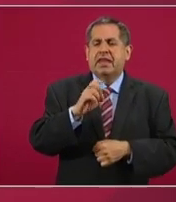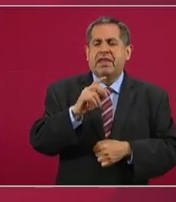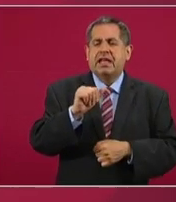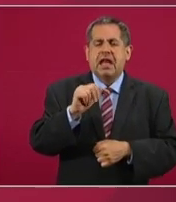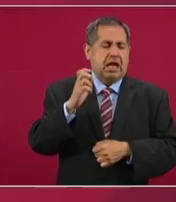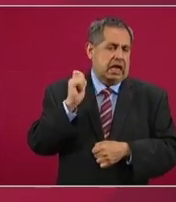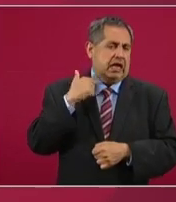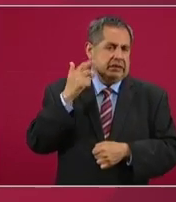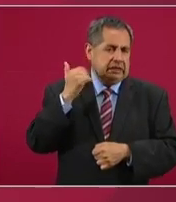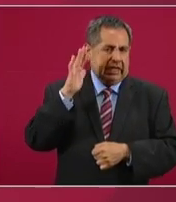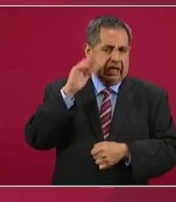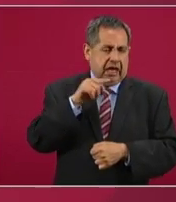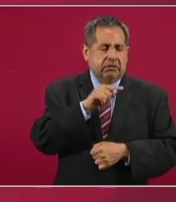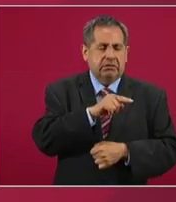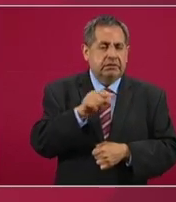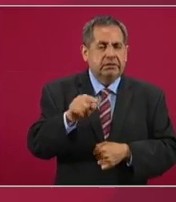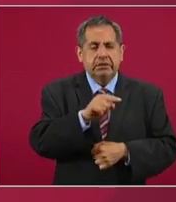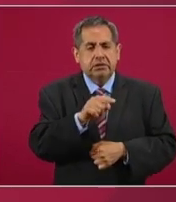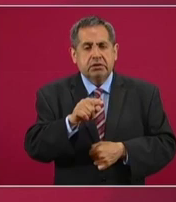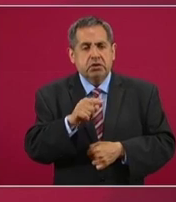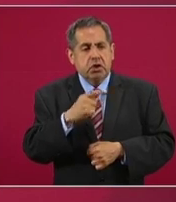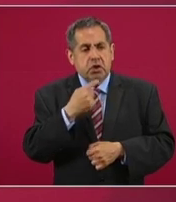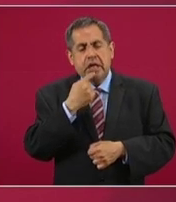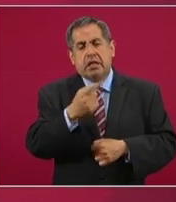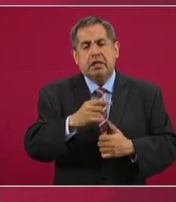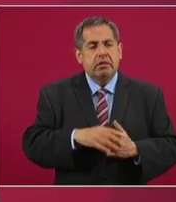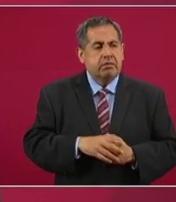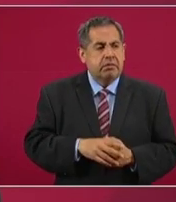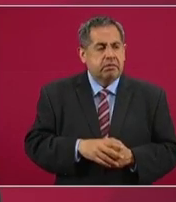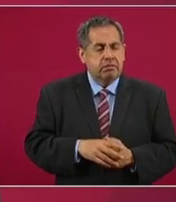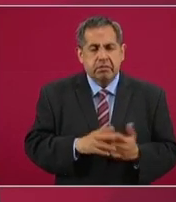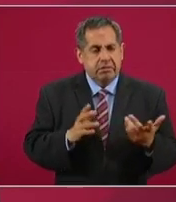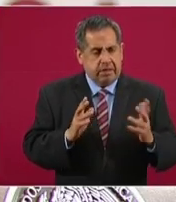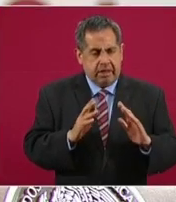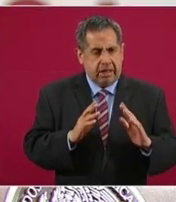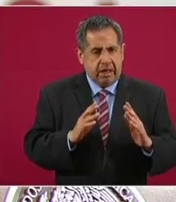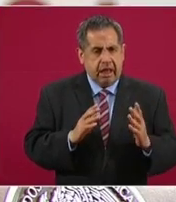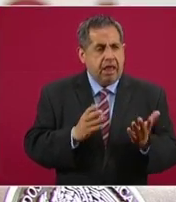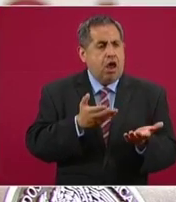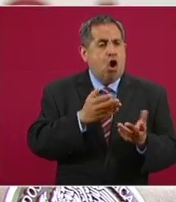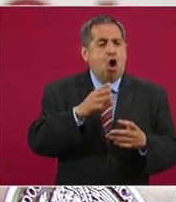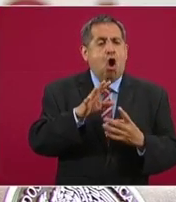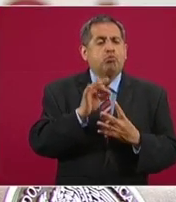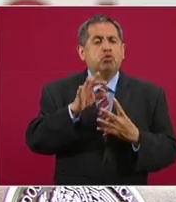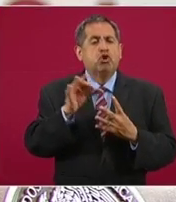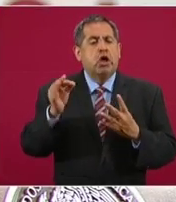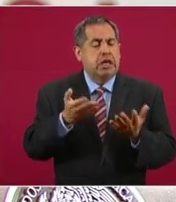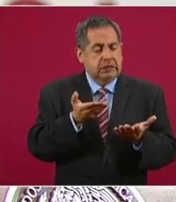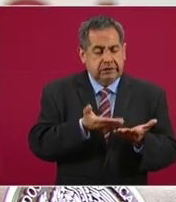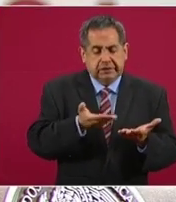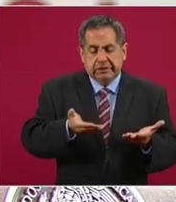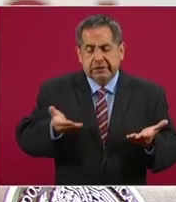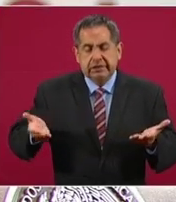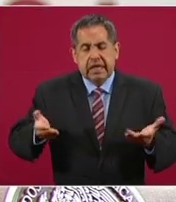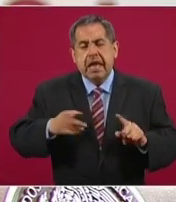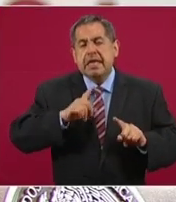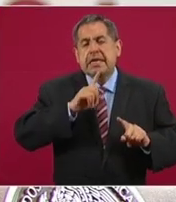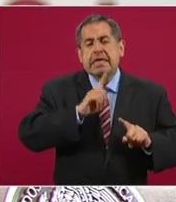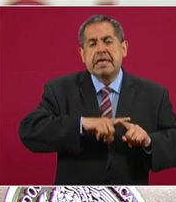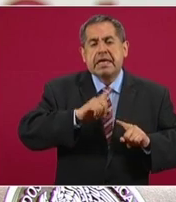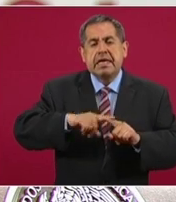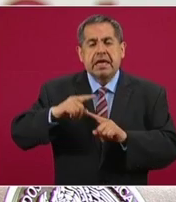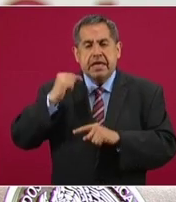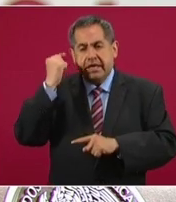entonces que me presentaran opciones queme